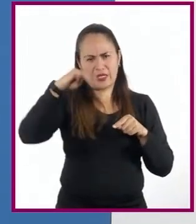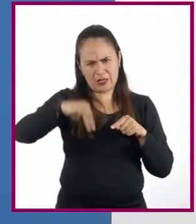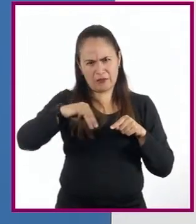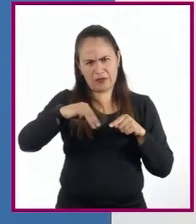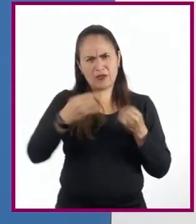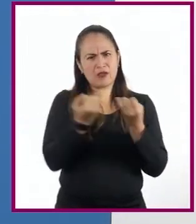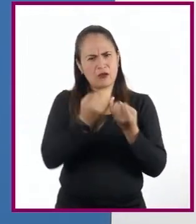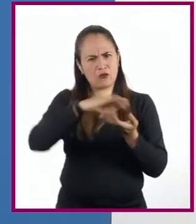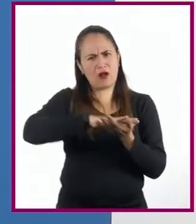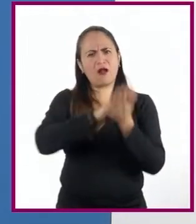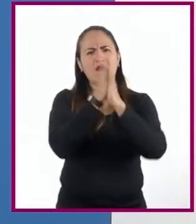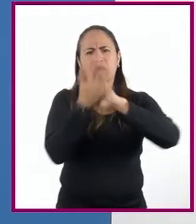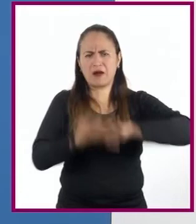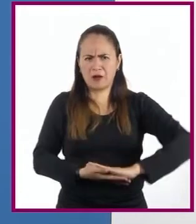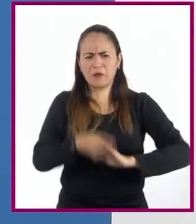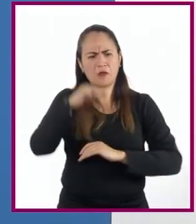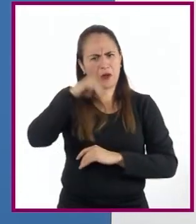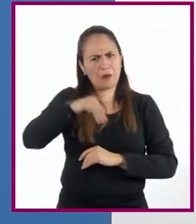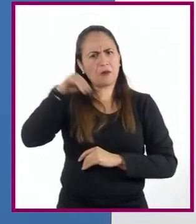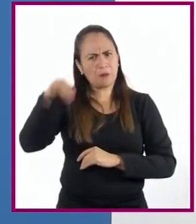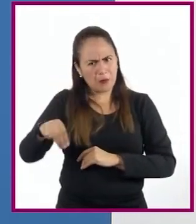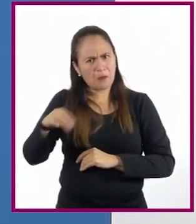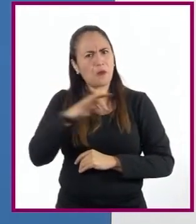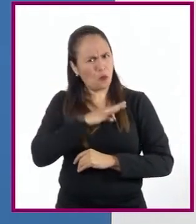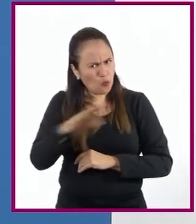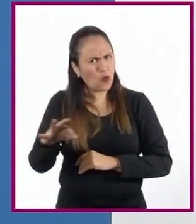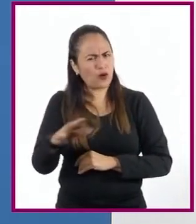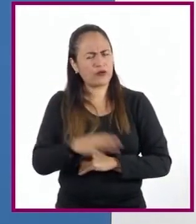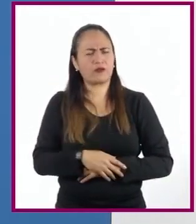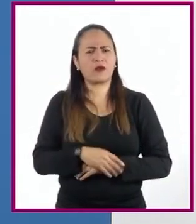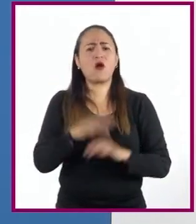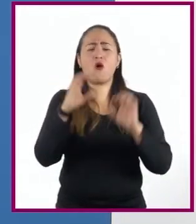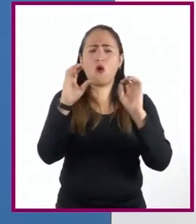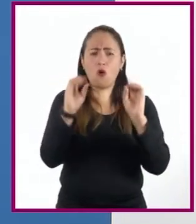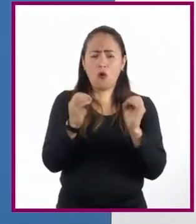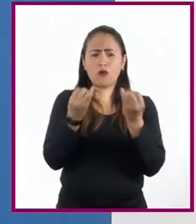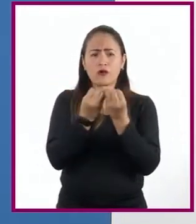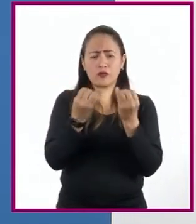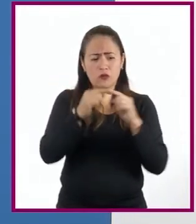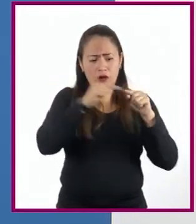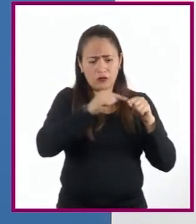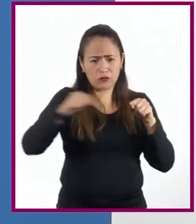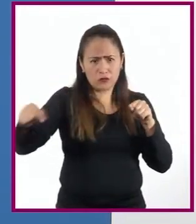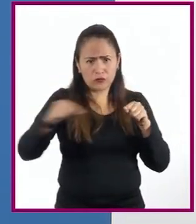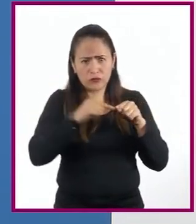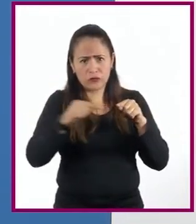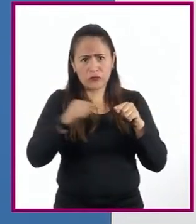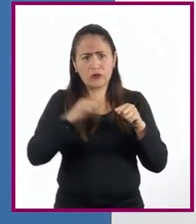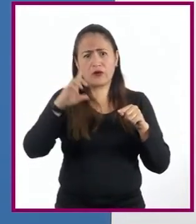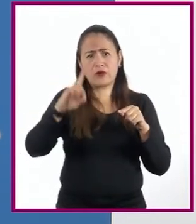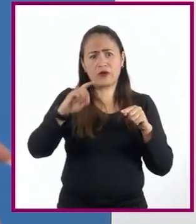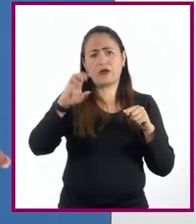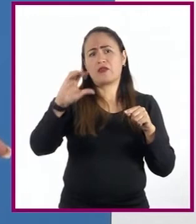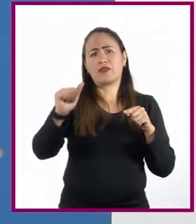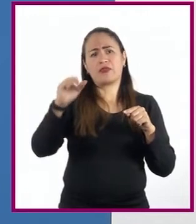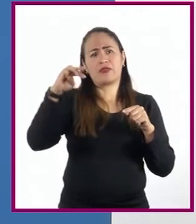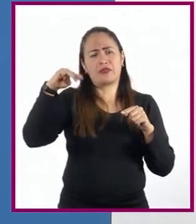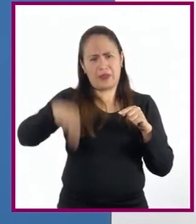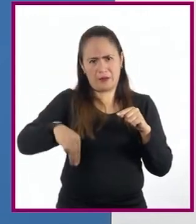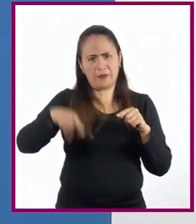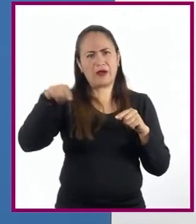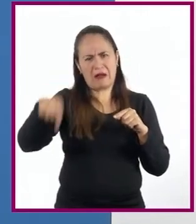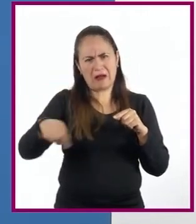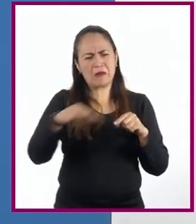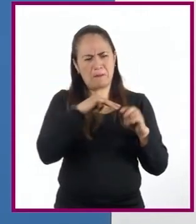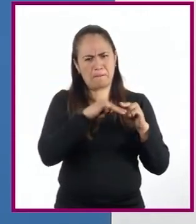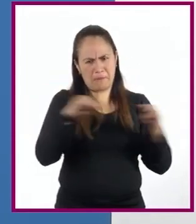también puede expresarse en milímetros, o bien que alguna longitud medida en decámetros puede expresarse en metros. De